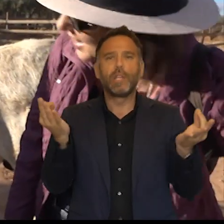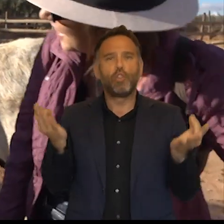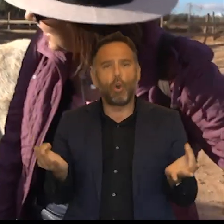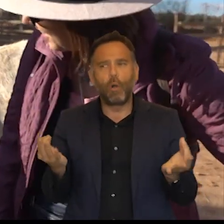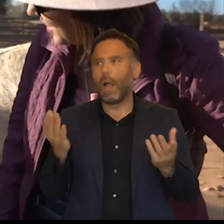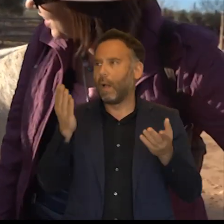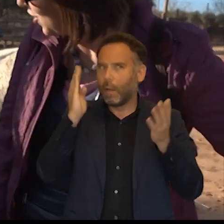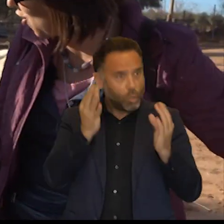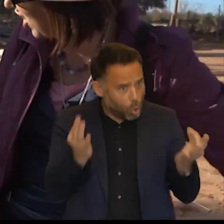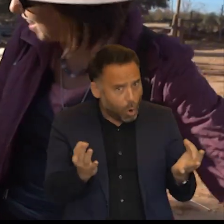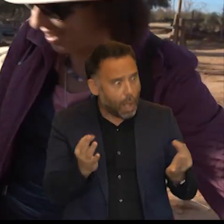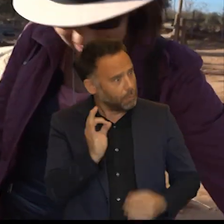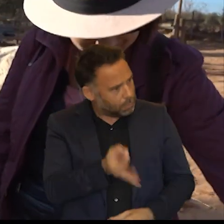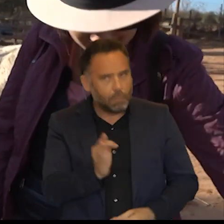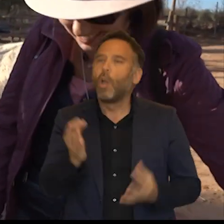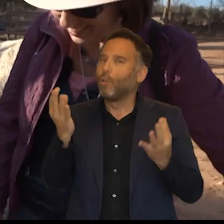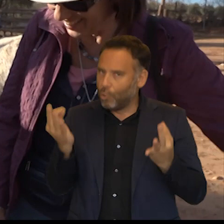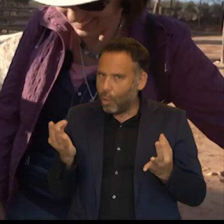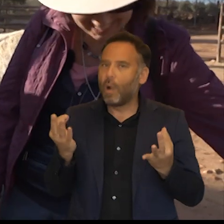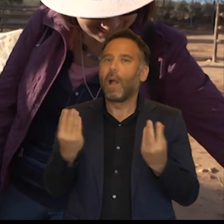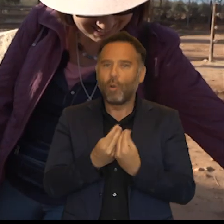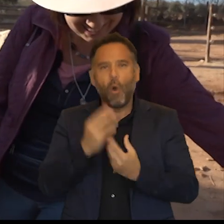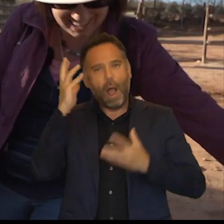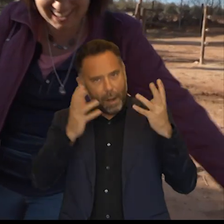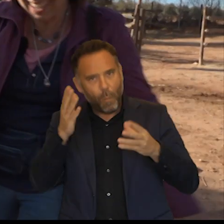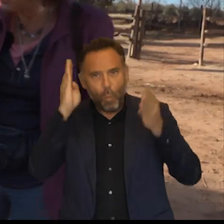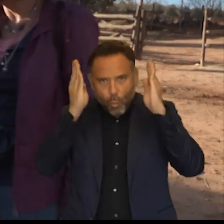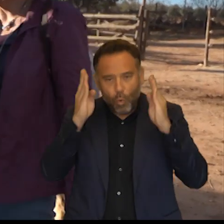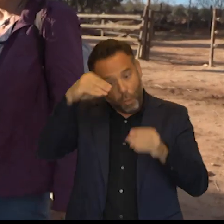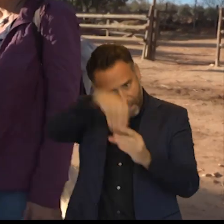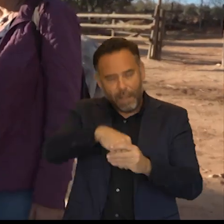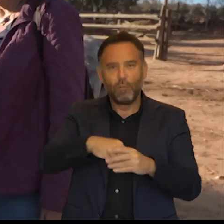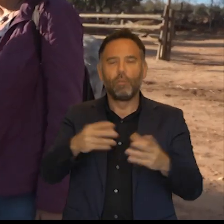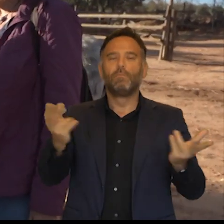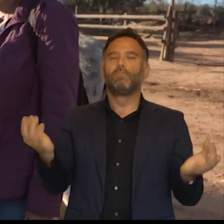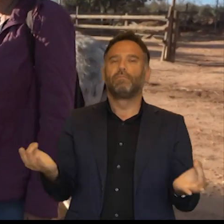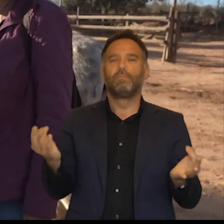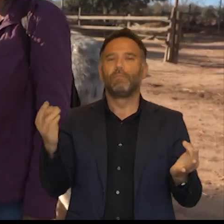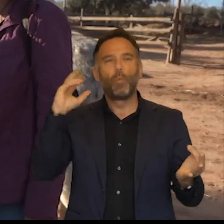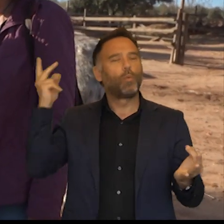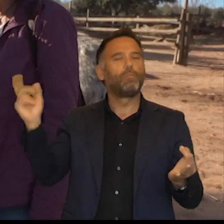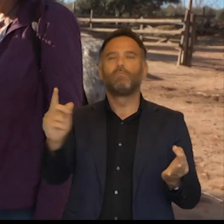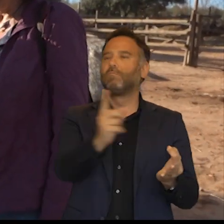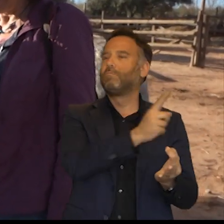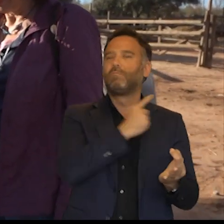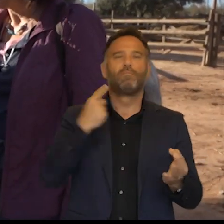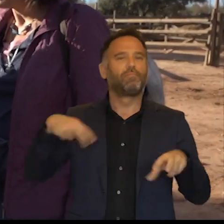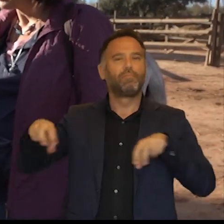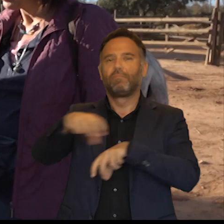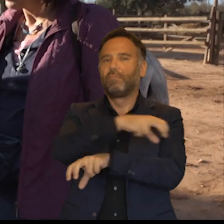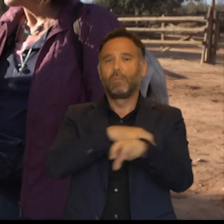yoga con equinos. ¿Yoga? Yoga, hacemos yoga entre burros. Aquí dentro de los prados y meditación,